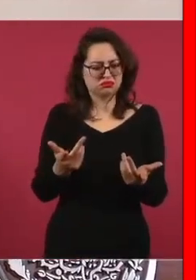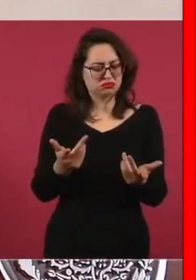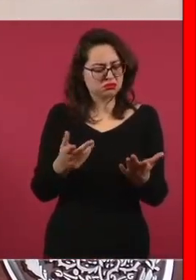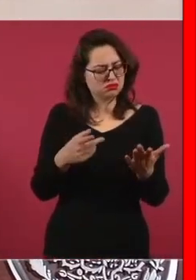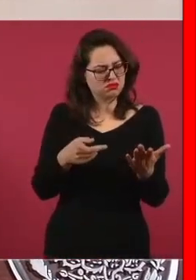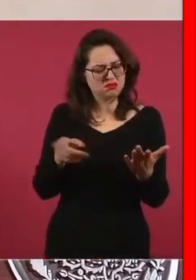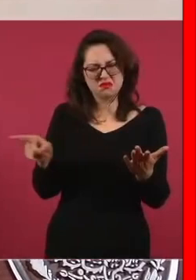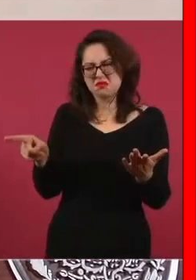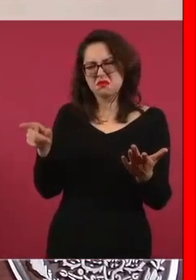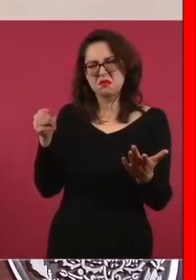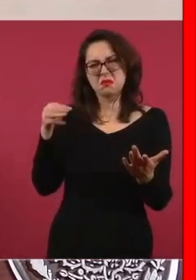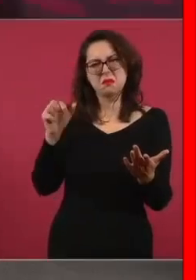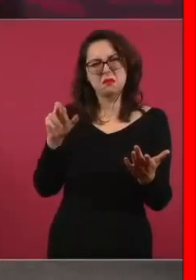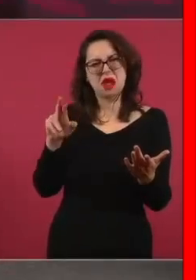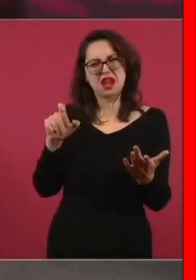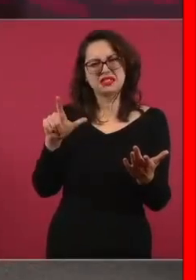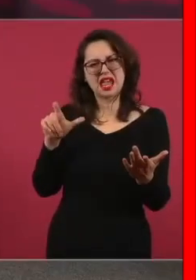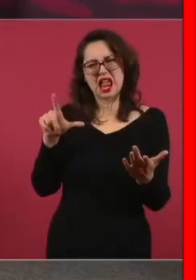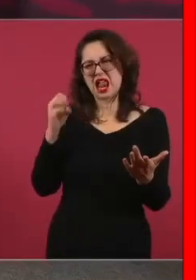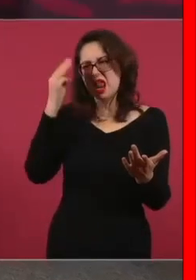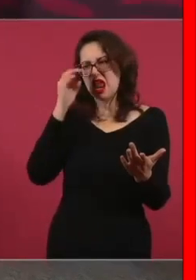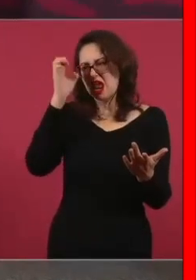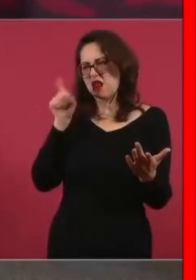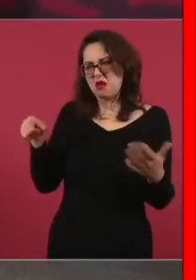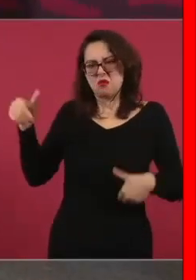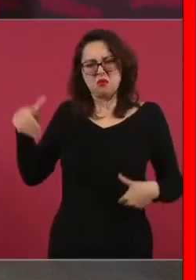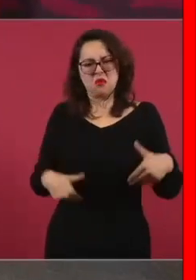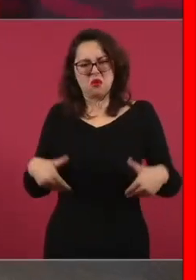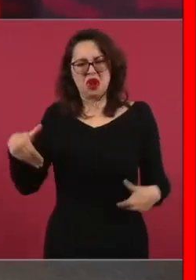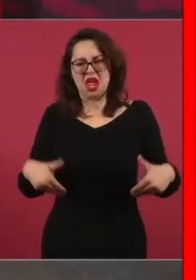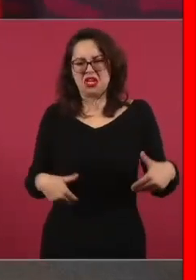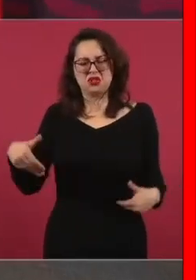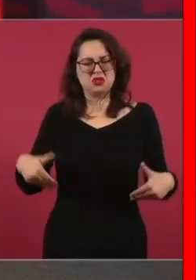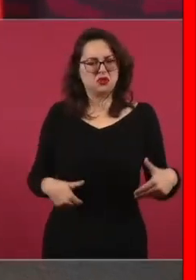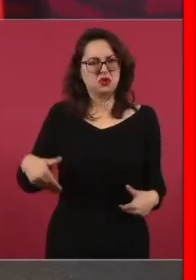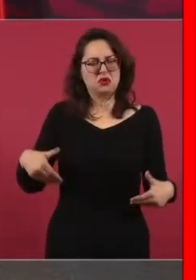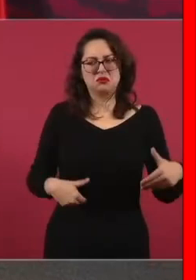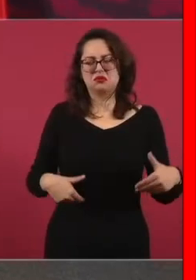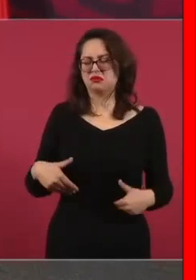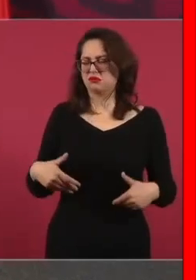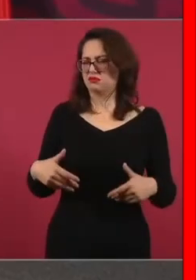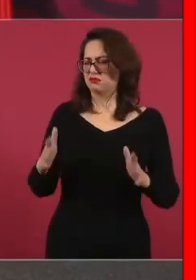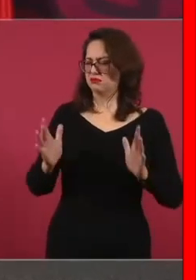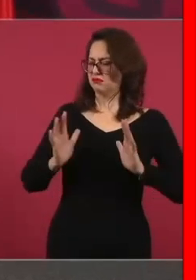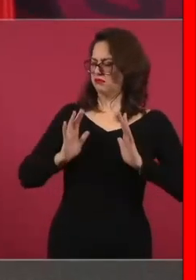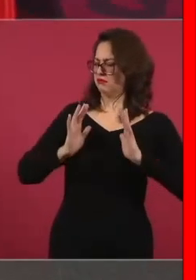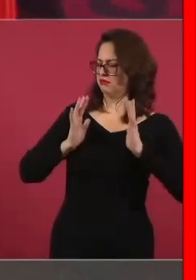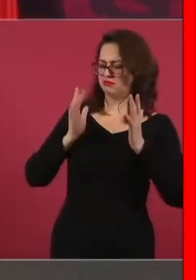inconformidad de Marcelo. Y sí me llamó la atención Carmen Aristegui, todos los que están en contra de